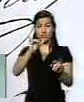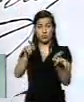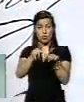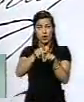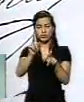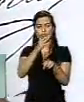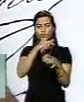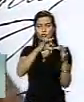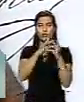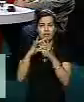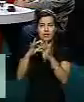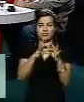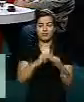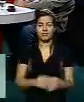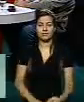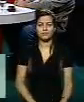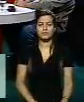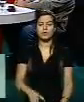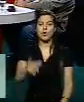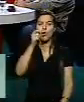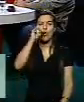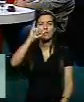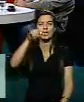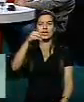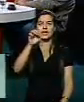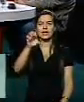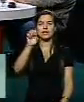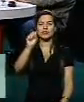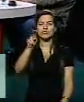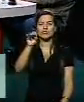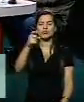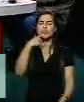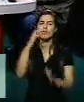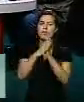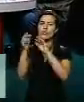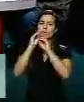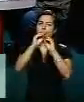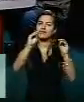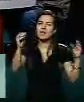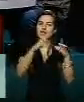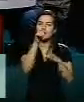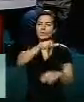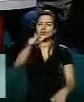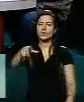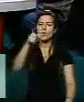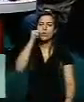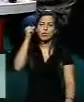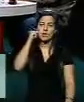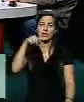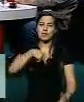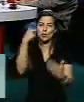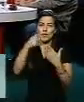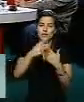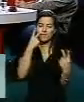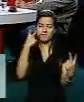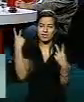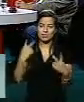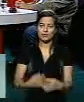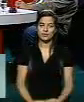solidario. Bueno, ahí tenemos todavía a Jesús. Jesús, me gustaría que tú enviaras un mensaje a todos los usuarios y usuarias de este programa.